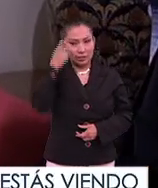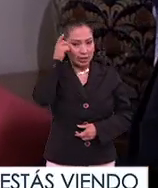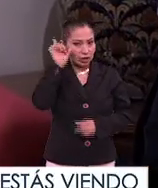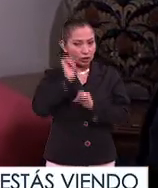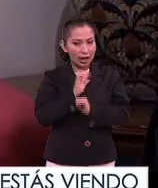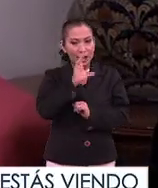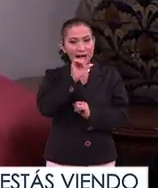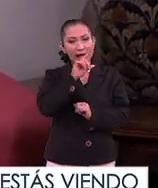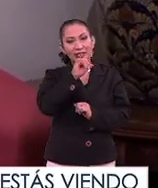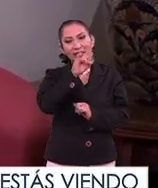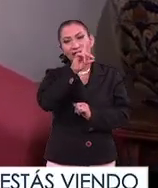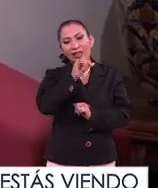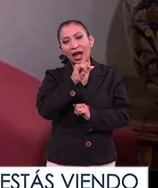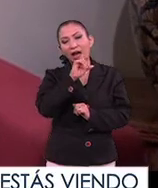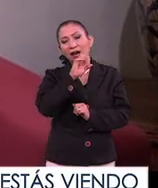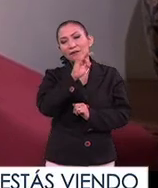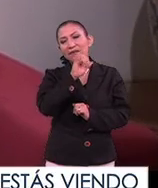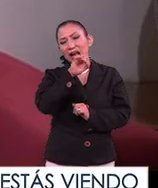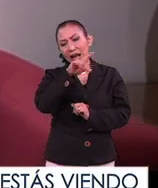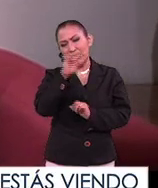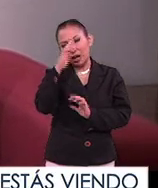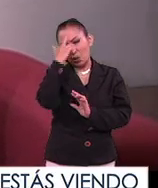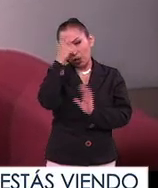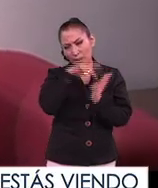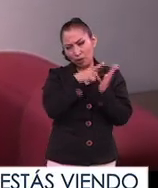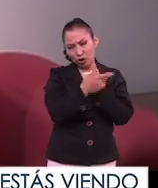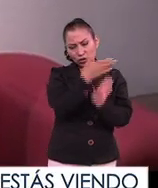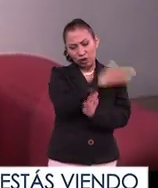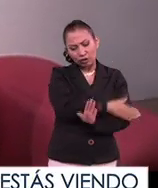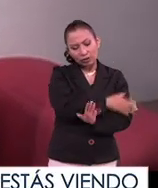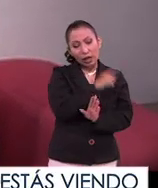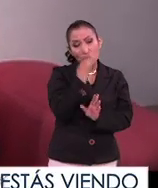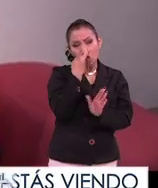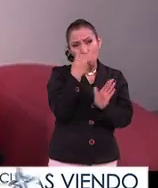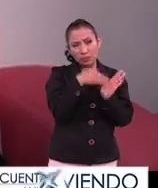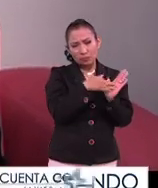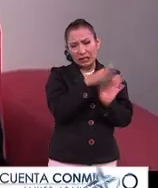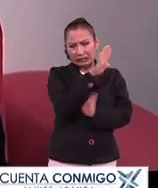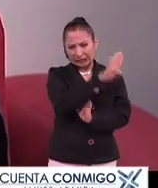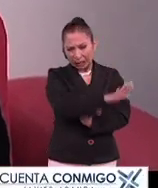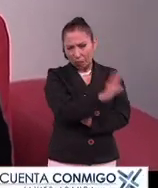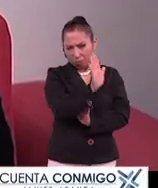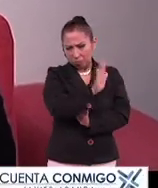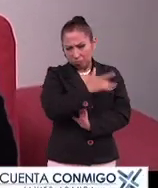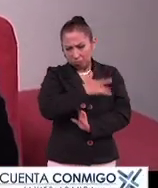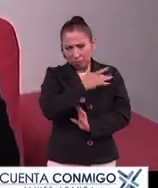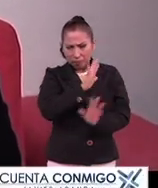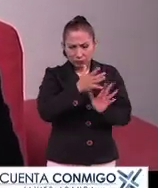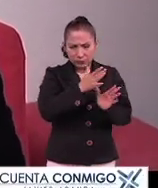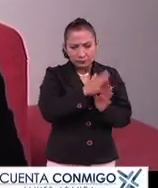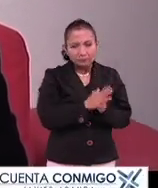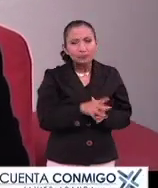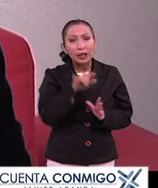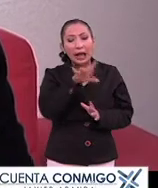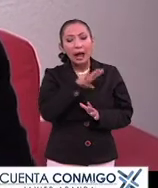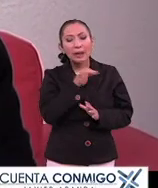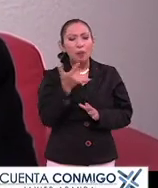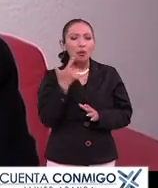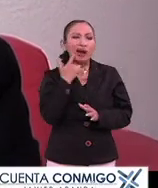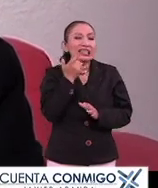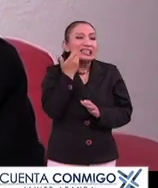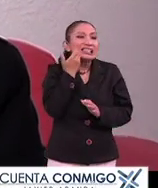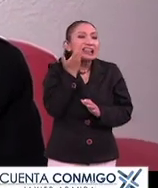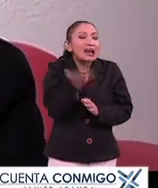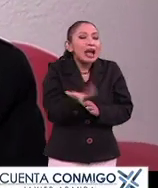directora Cándida Fernández recordaba cuando estábamos haciendo el proyecto que desde el 2005, me parece, una cosa así, hubo un